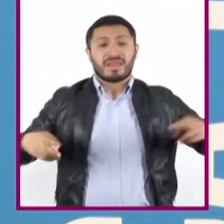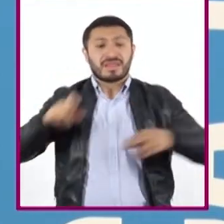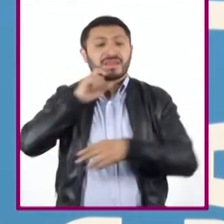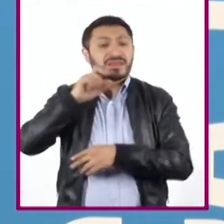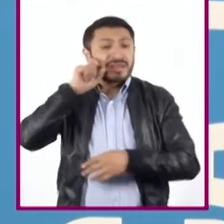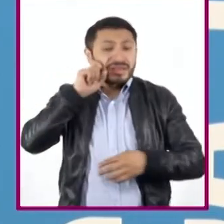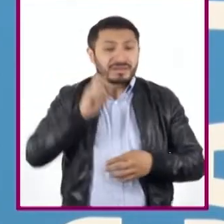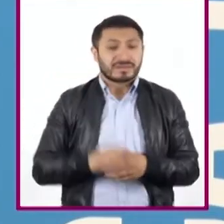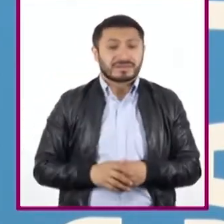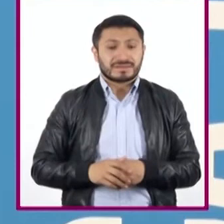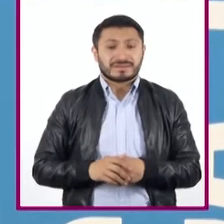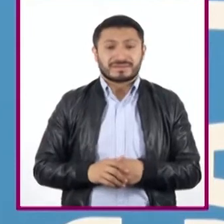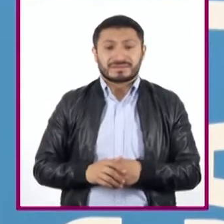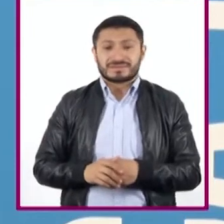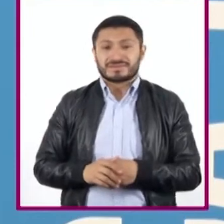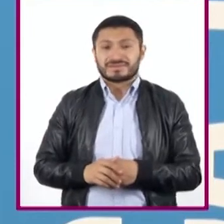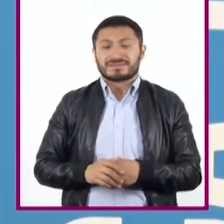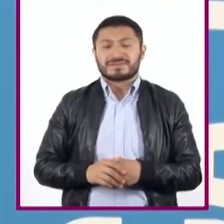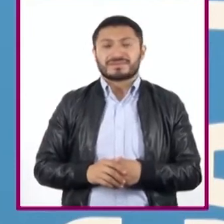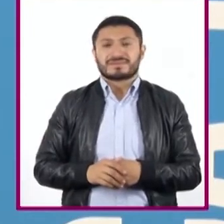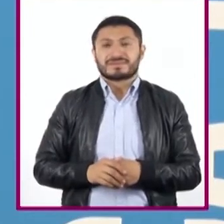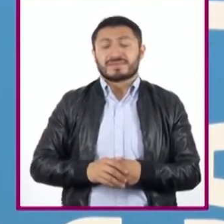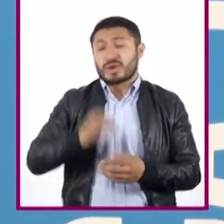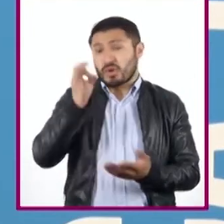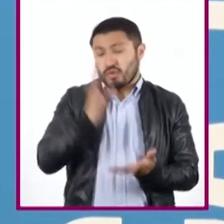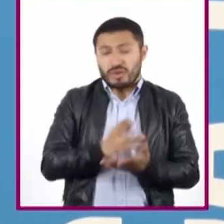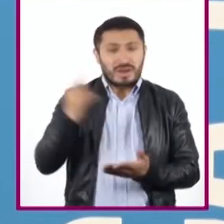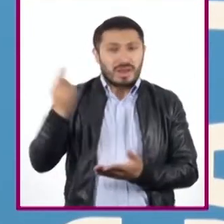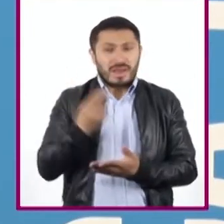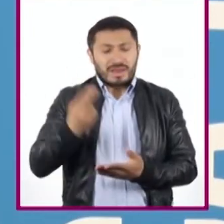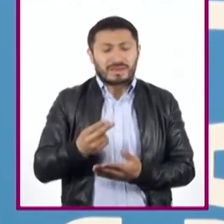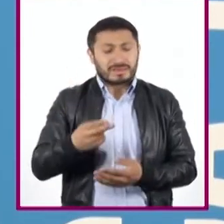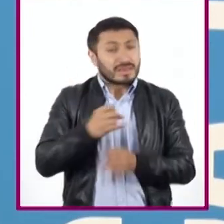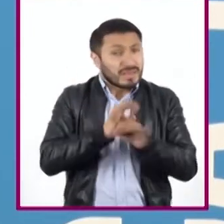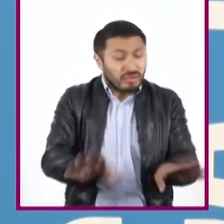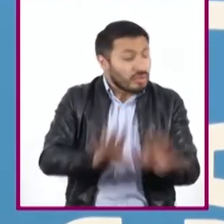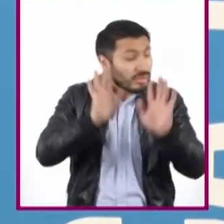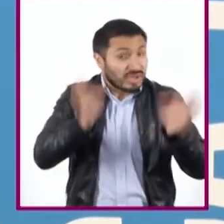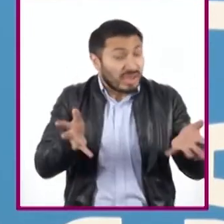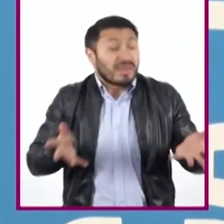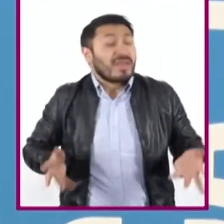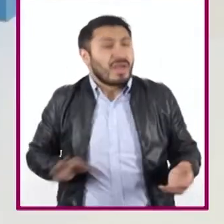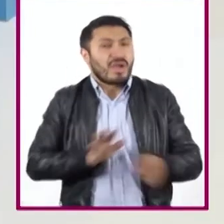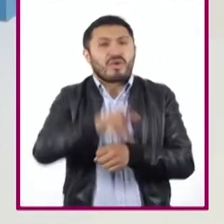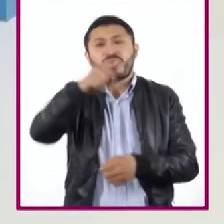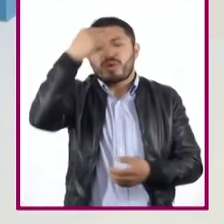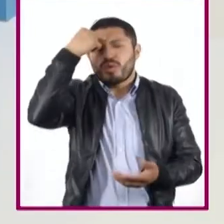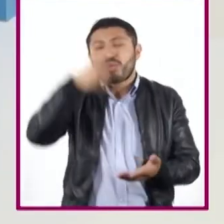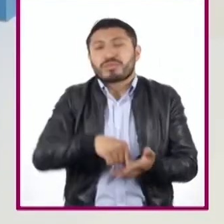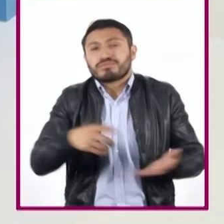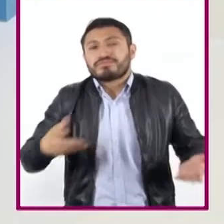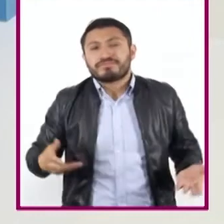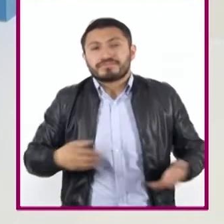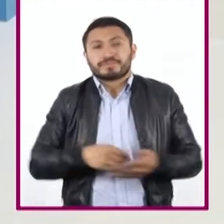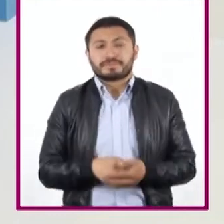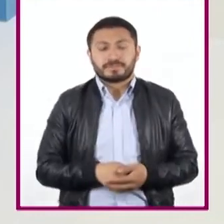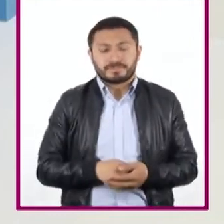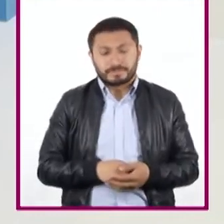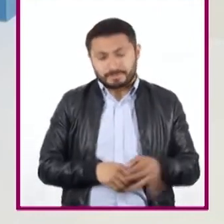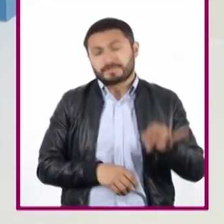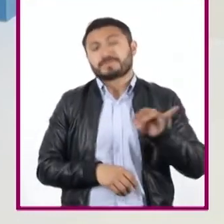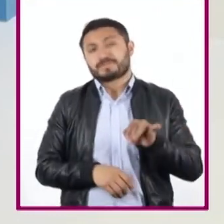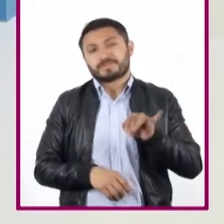sexuales. ¿Bastará solo con tener información y analizarla? ¿Qué piensan? Así es,